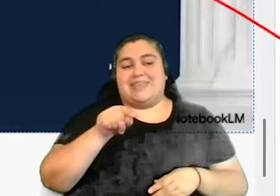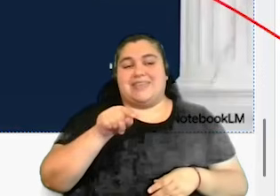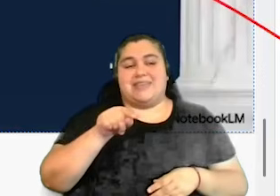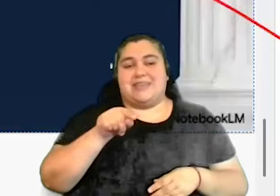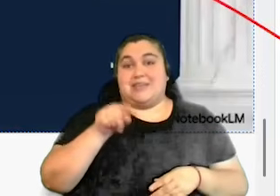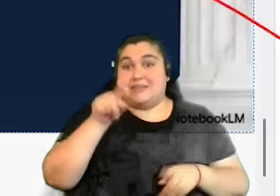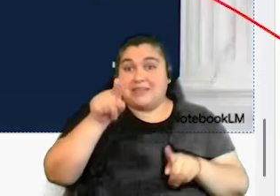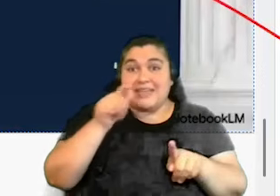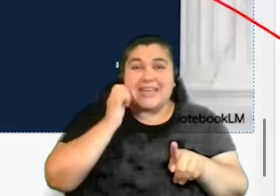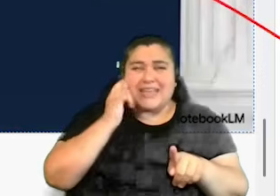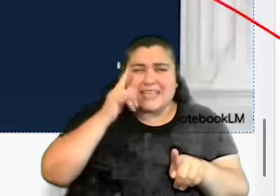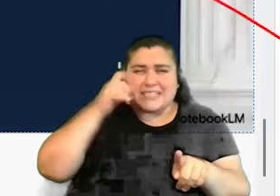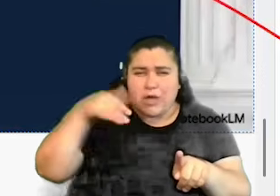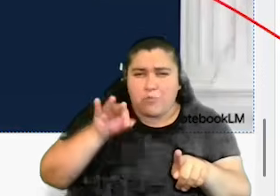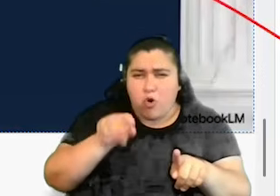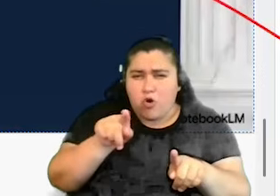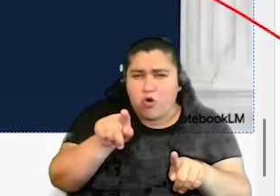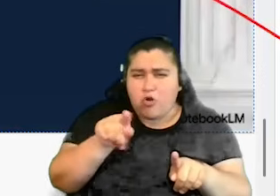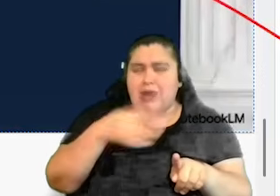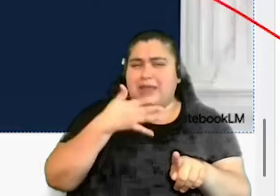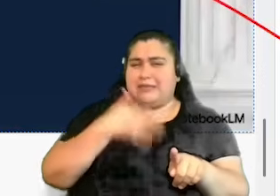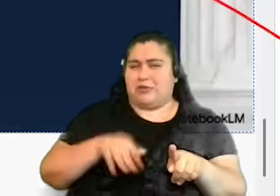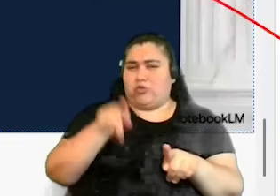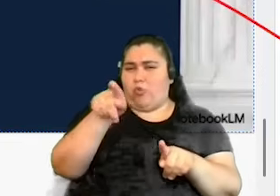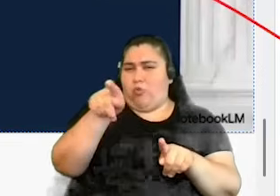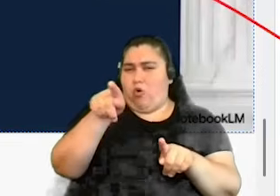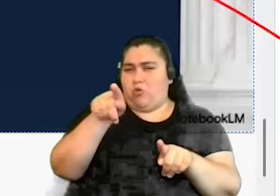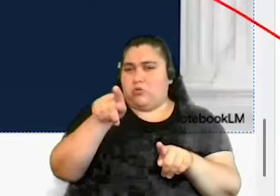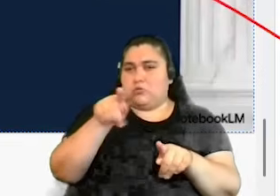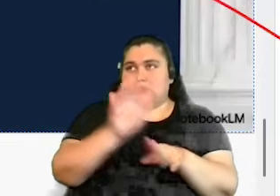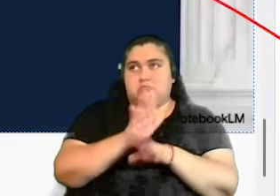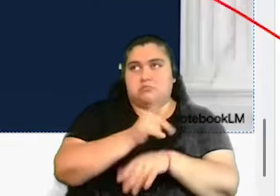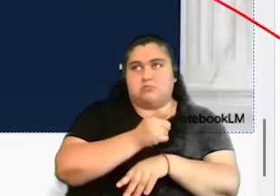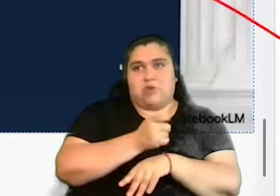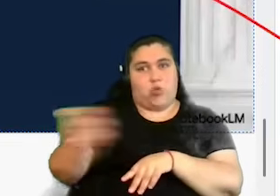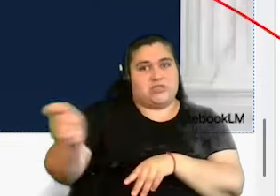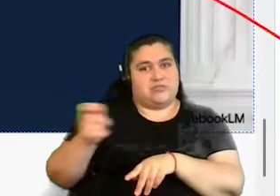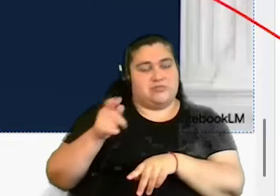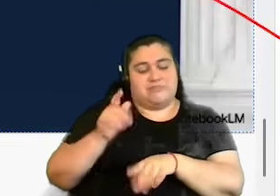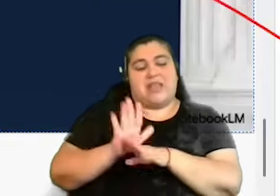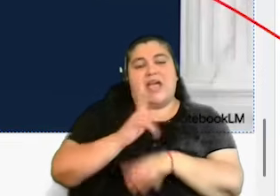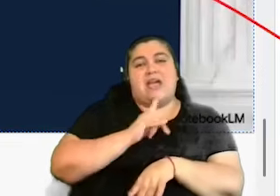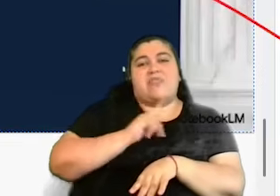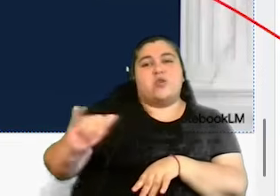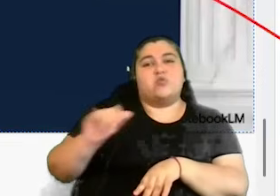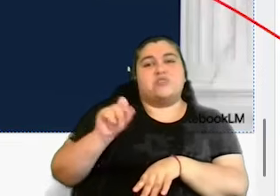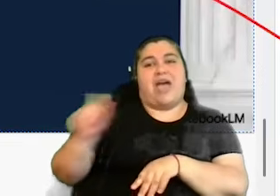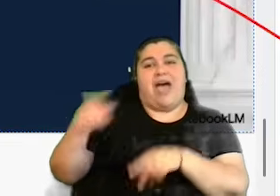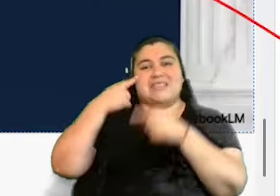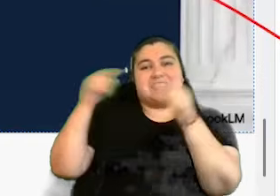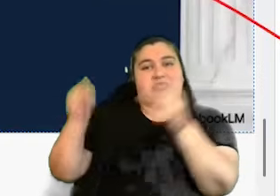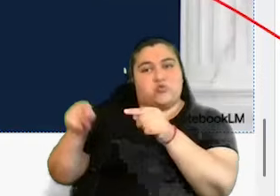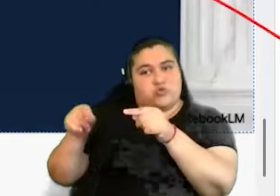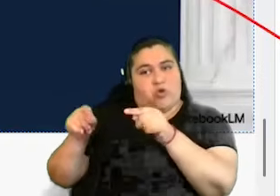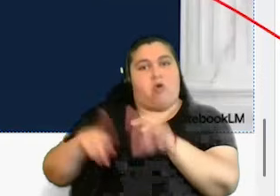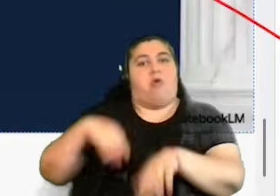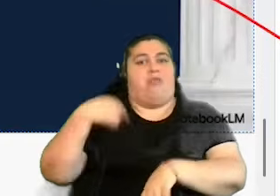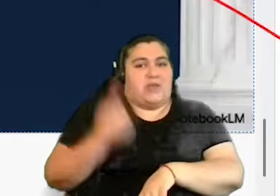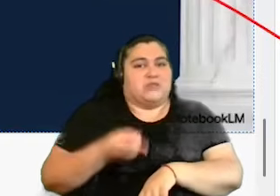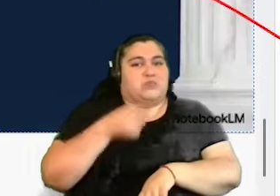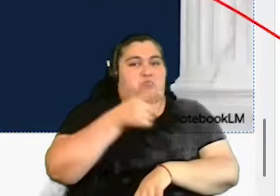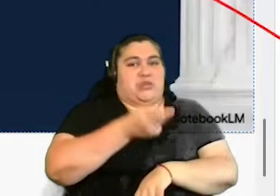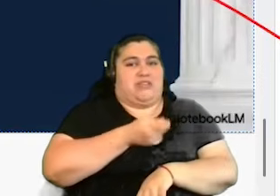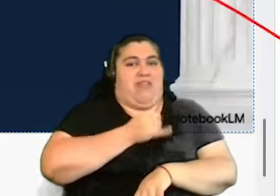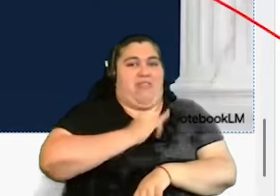Guillermo, entiendo que vos tenés que ir contra la sociedad y después en el tal caso hacer responsabilidad solidaria contra el socio. O sea que Está ahí bien, pero tendrías que